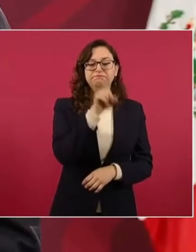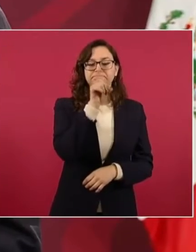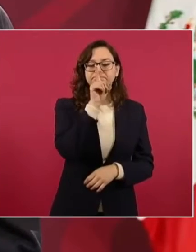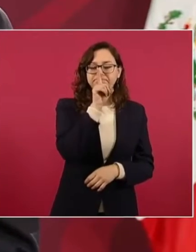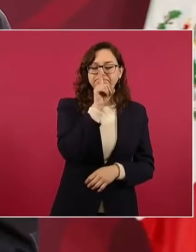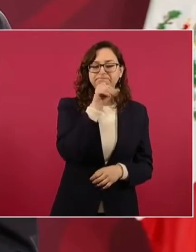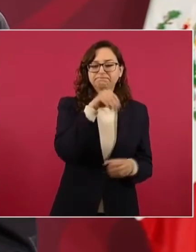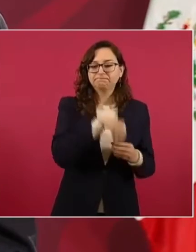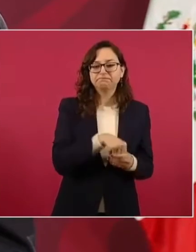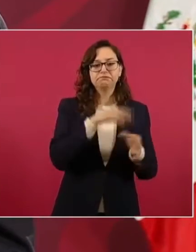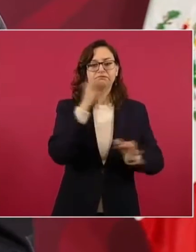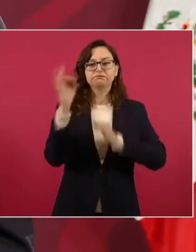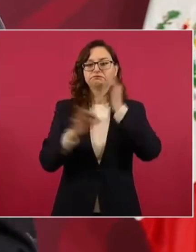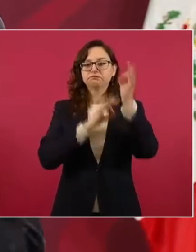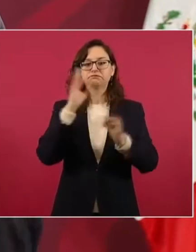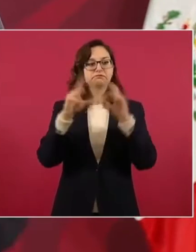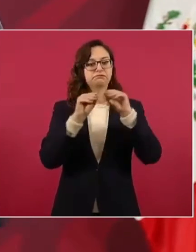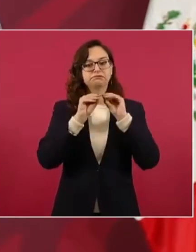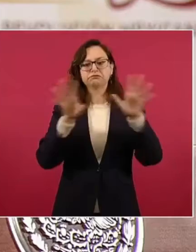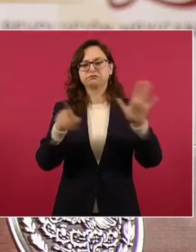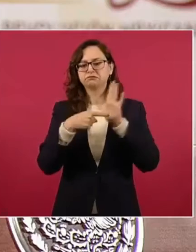Sin embargo,